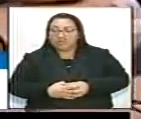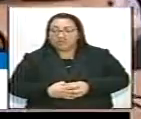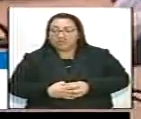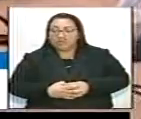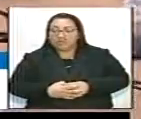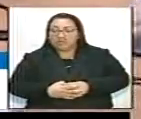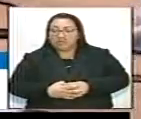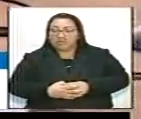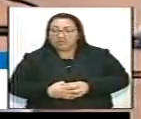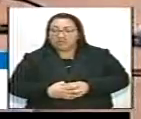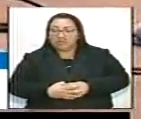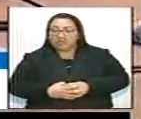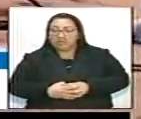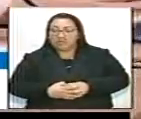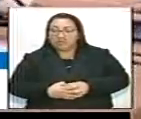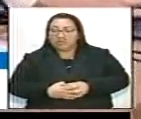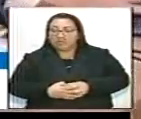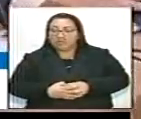Salvador Heresi.